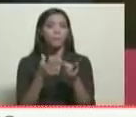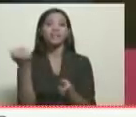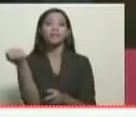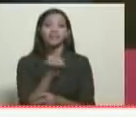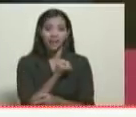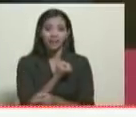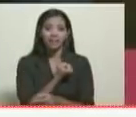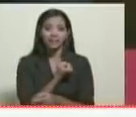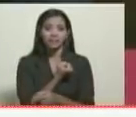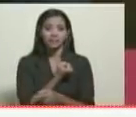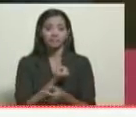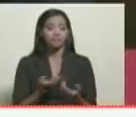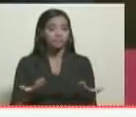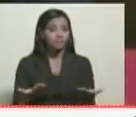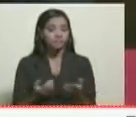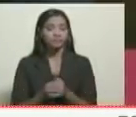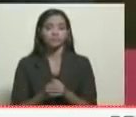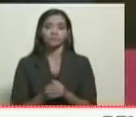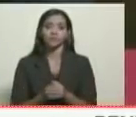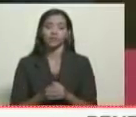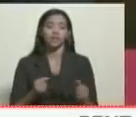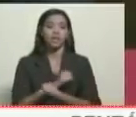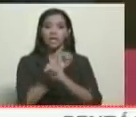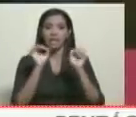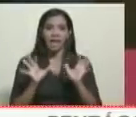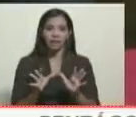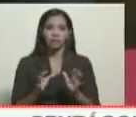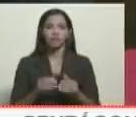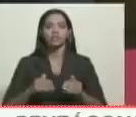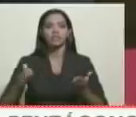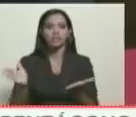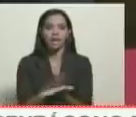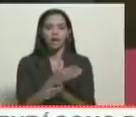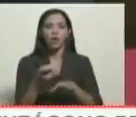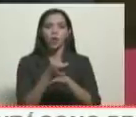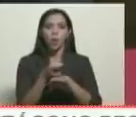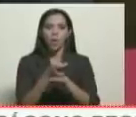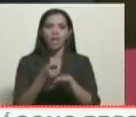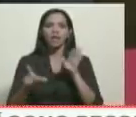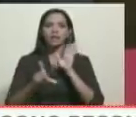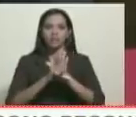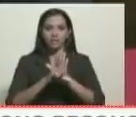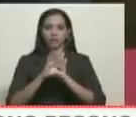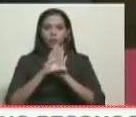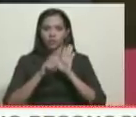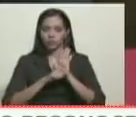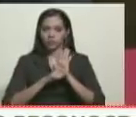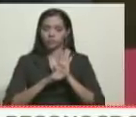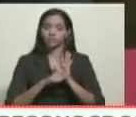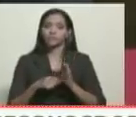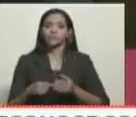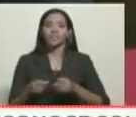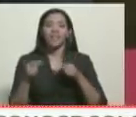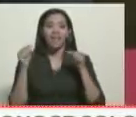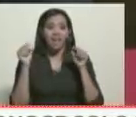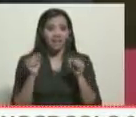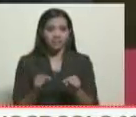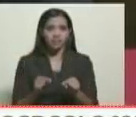asesinar y, por supuesto, derrocar un gobierno legítimamente constituido. Allí